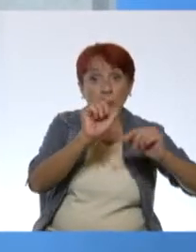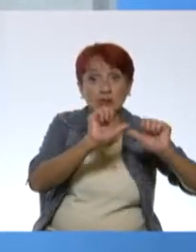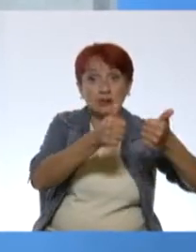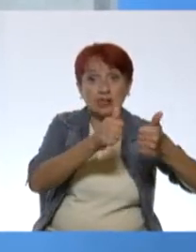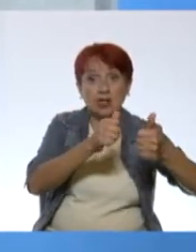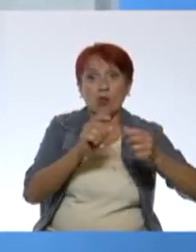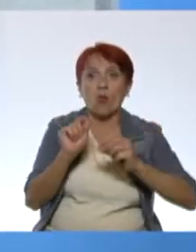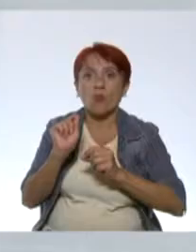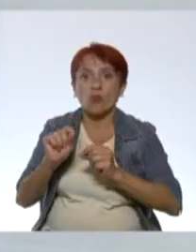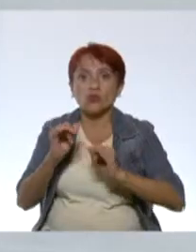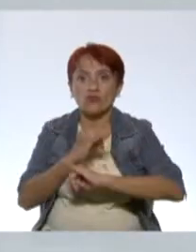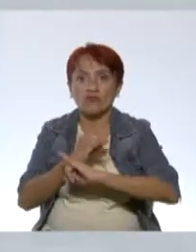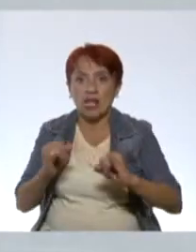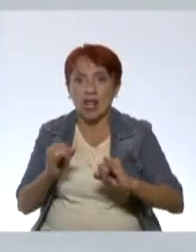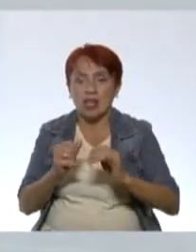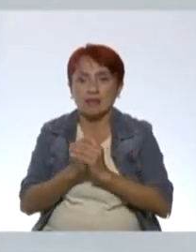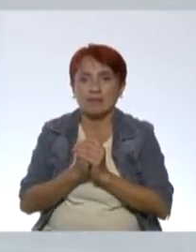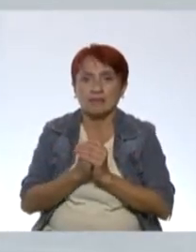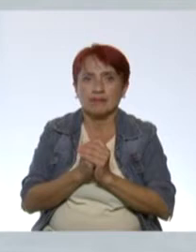hasta un extremo.